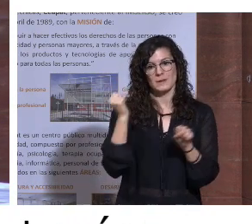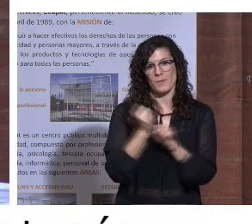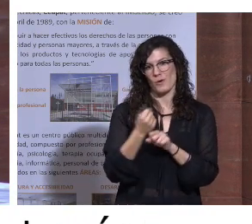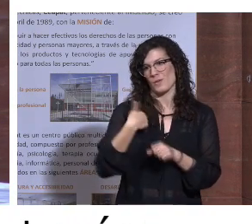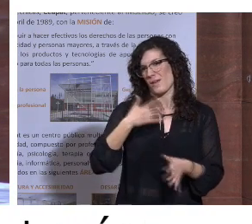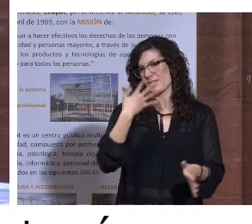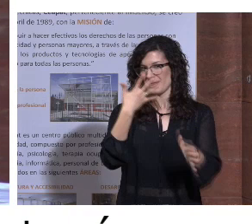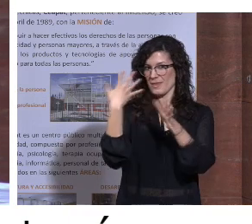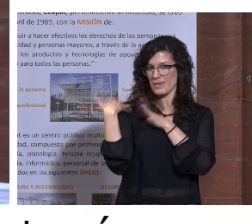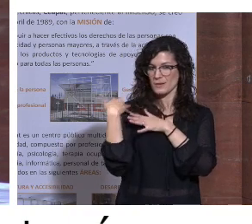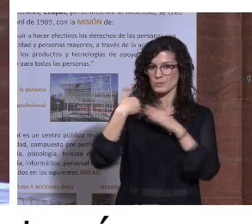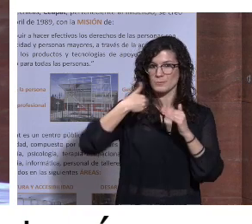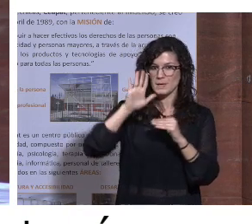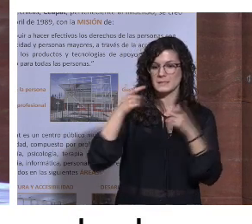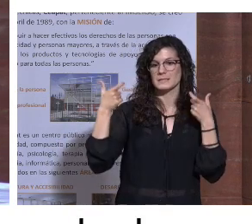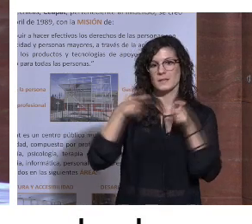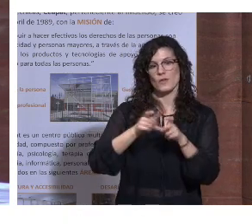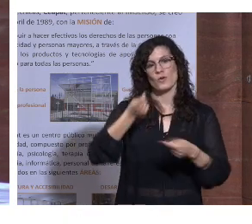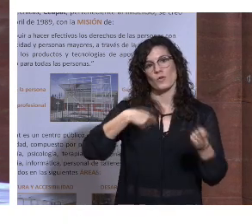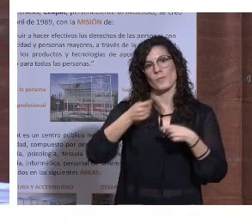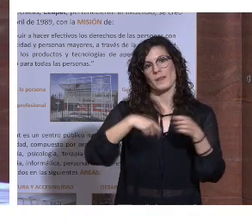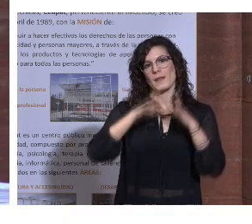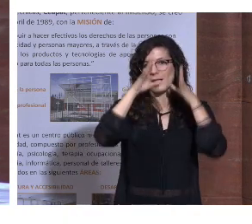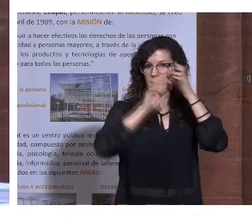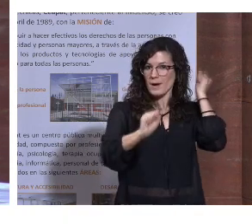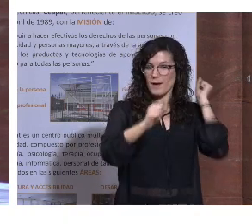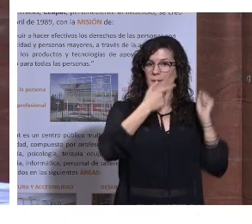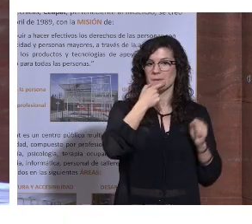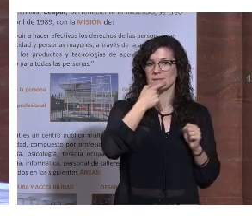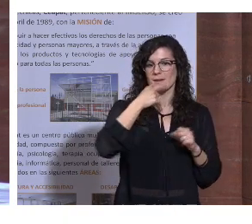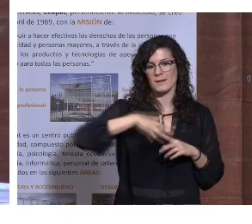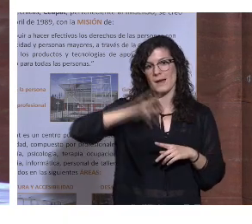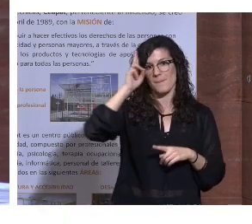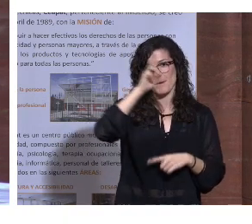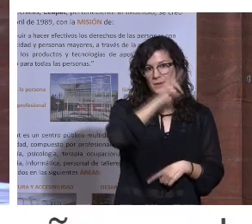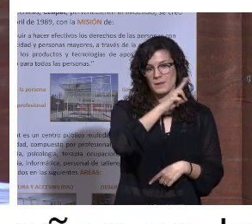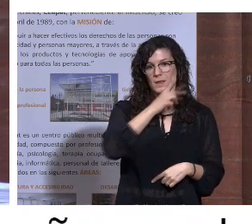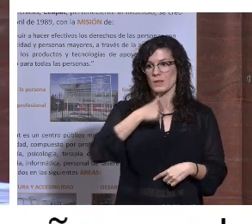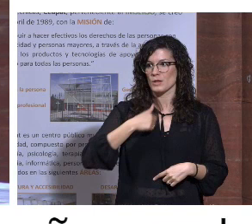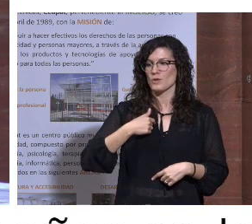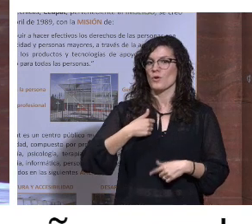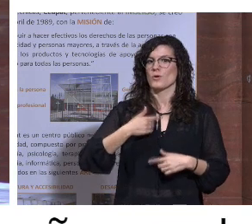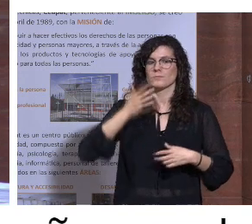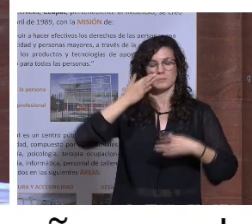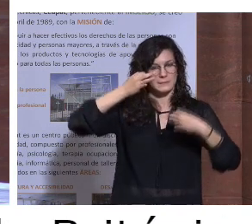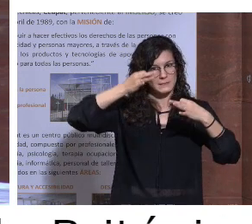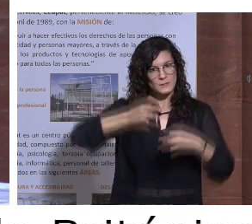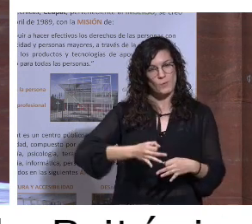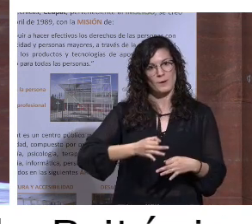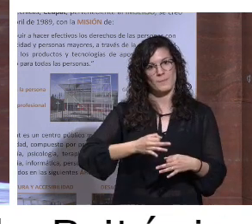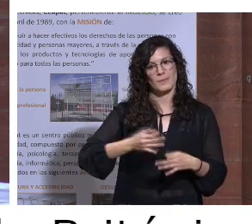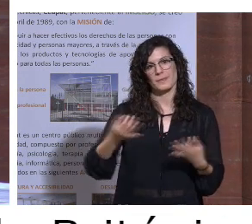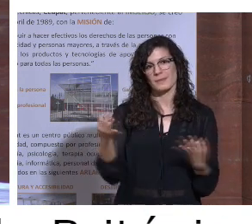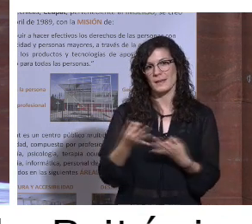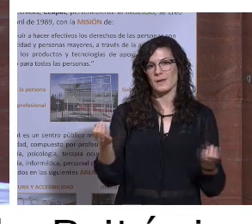10 años en la sección comercial de la Embajada Británica en Madrid y cada vez estoy más convencida de la necesidad